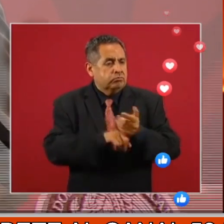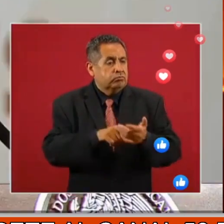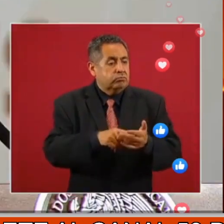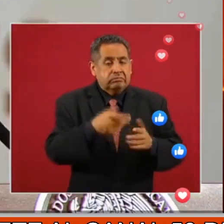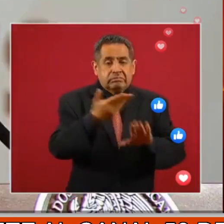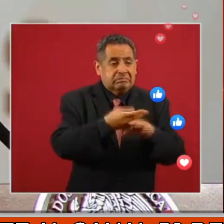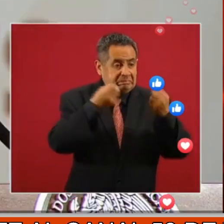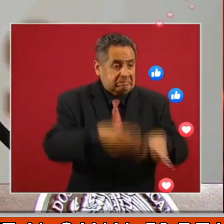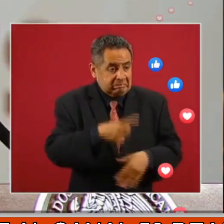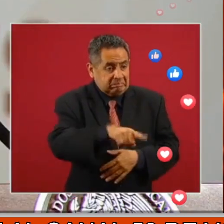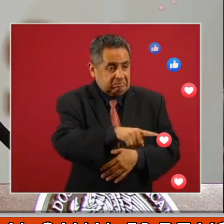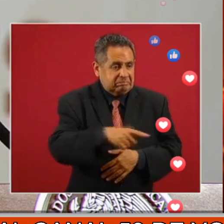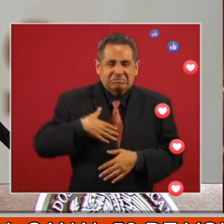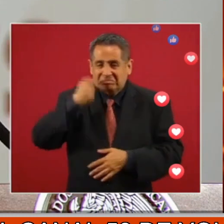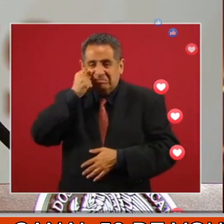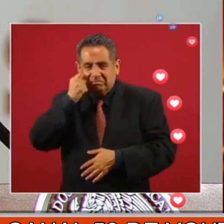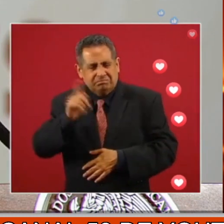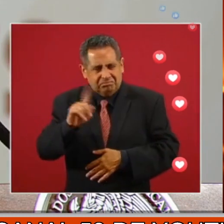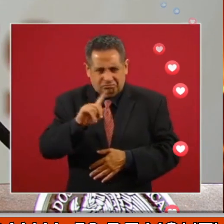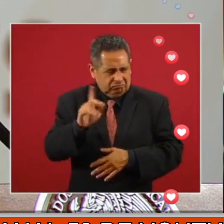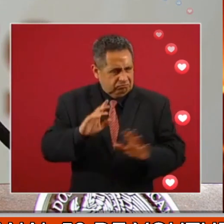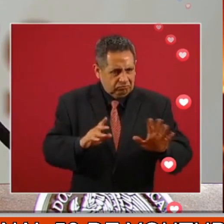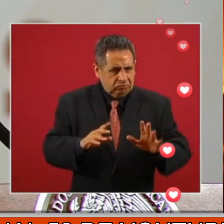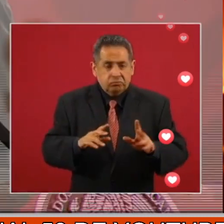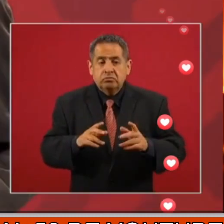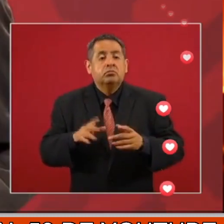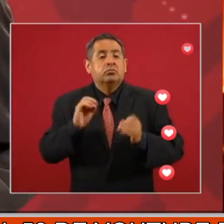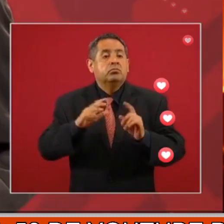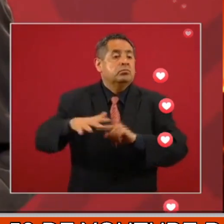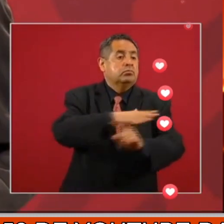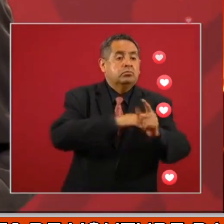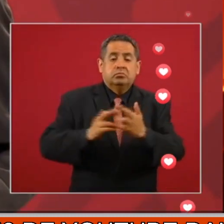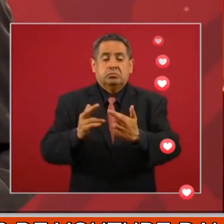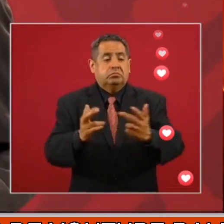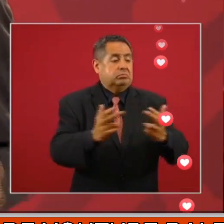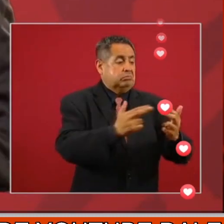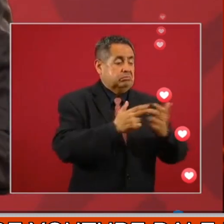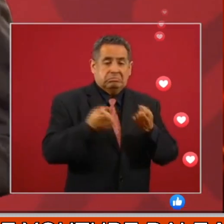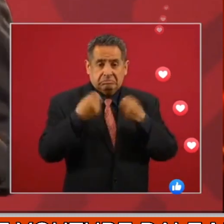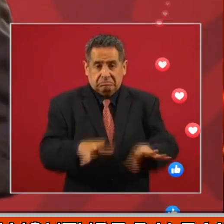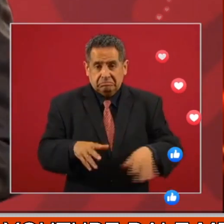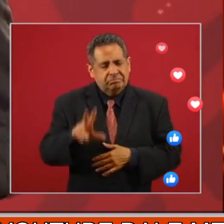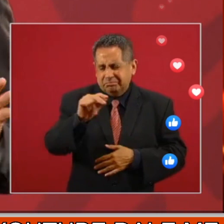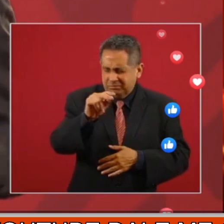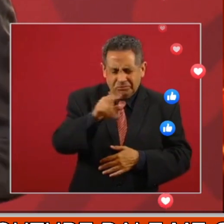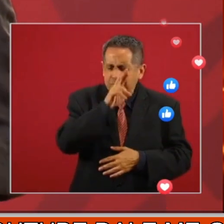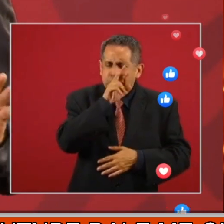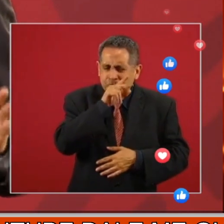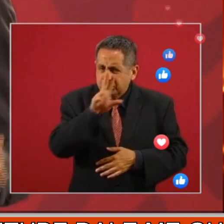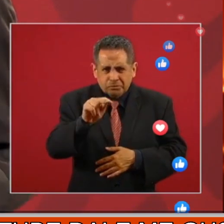afecte o que afecte el medio ambiente. que no